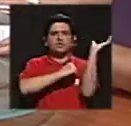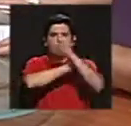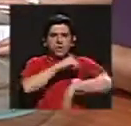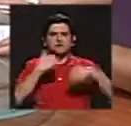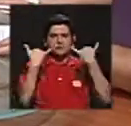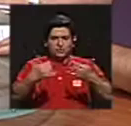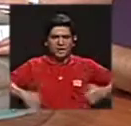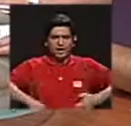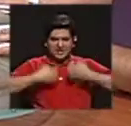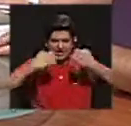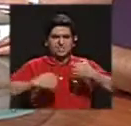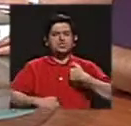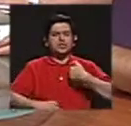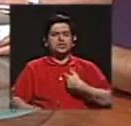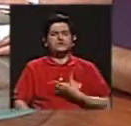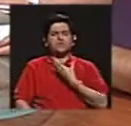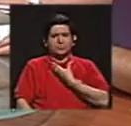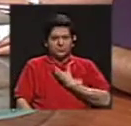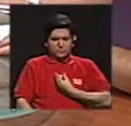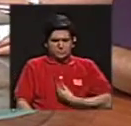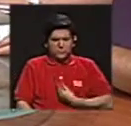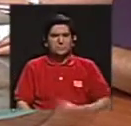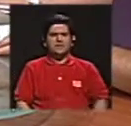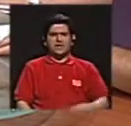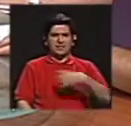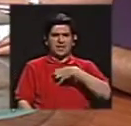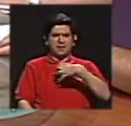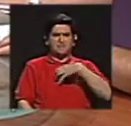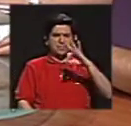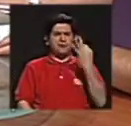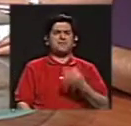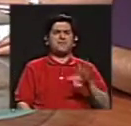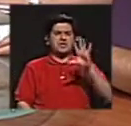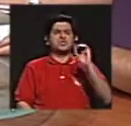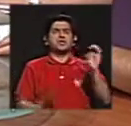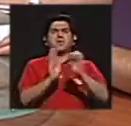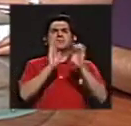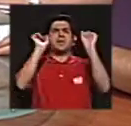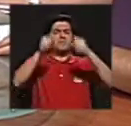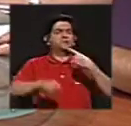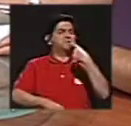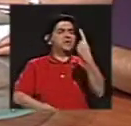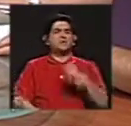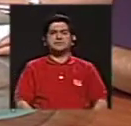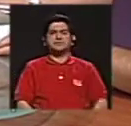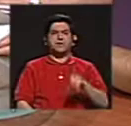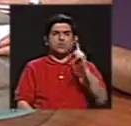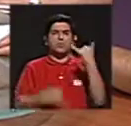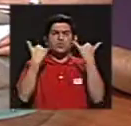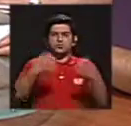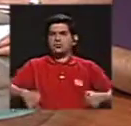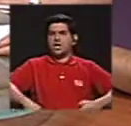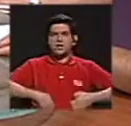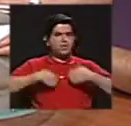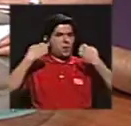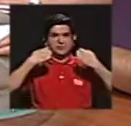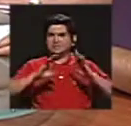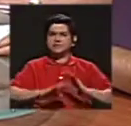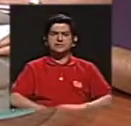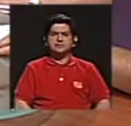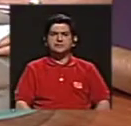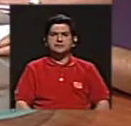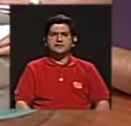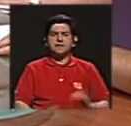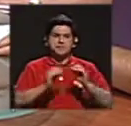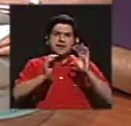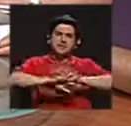existe y que yo le he sufrido en carne propia y podría dar 50 ejemplos, uno de ellos ya no existente, para ser